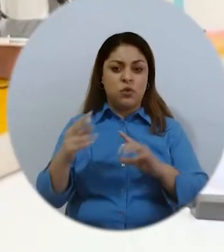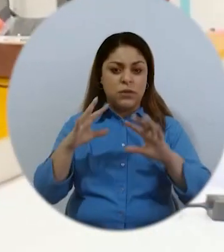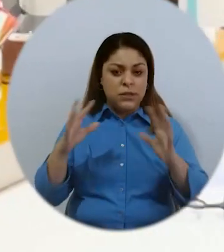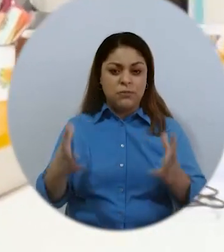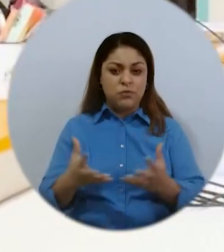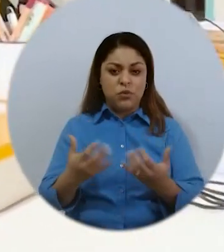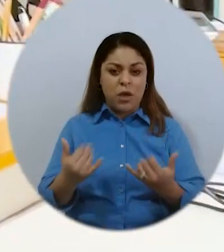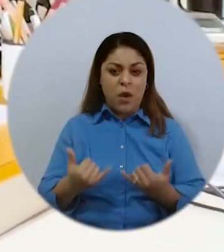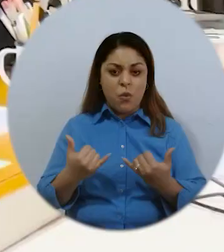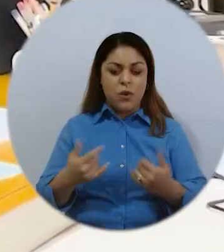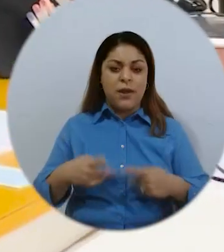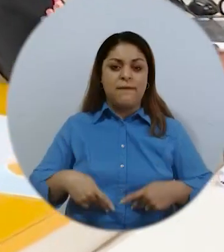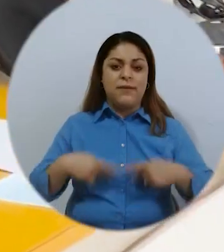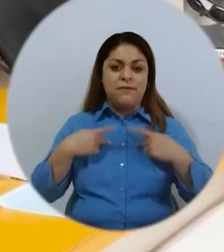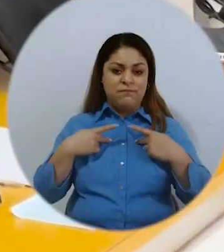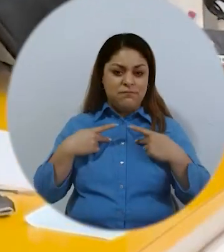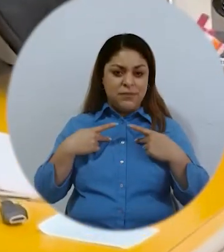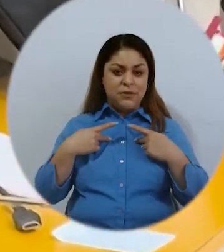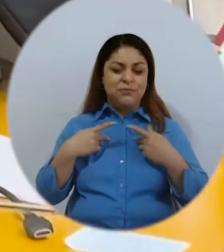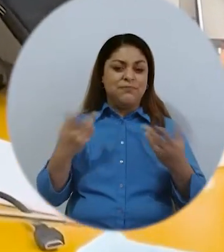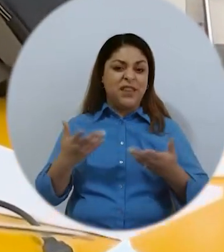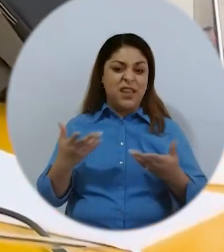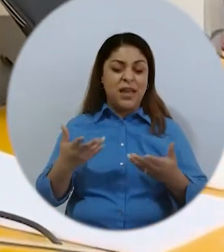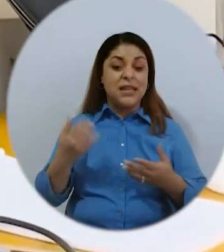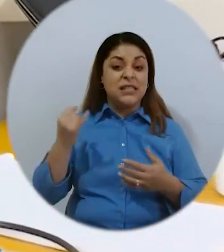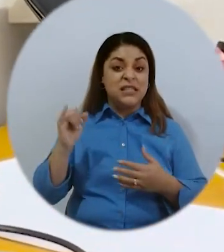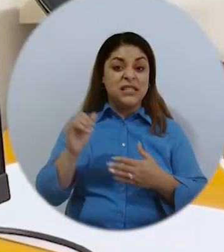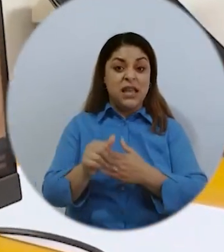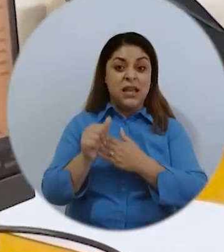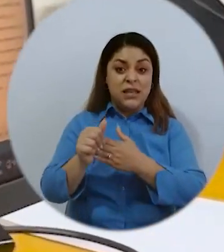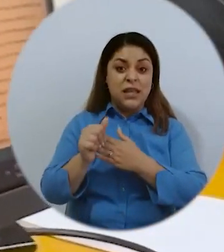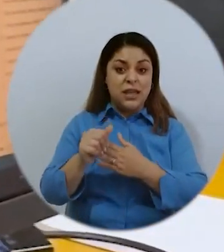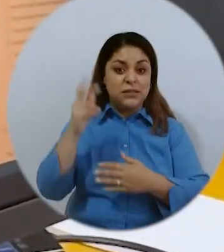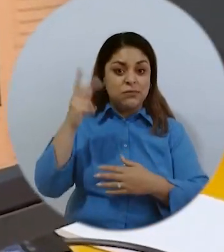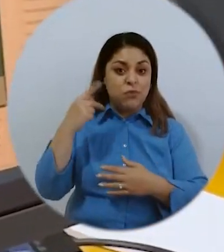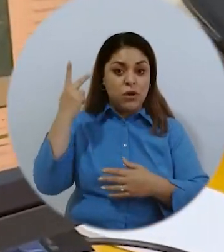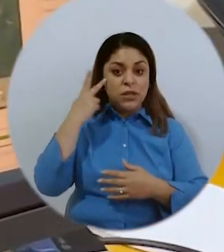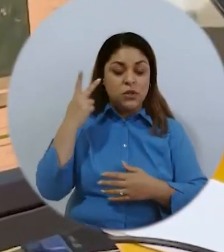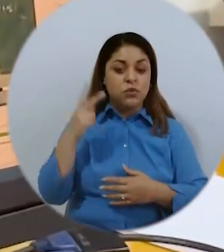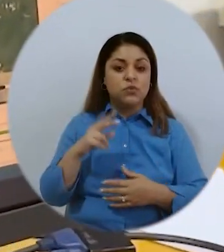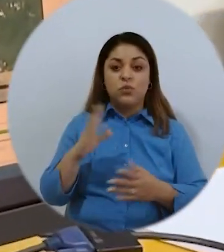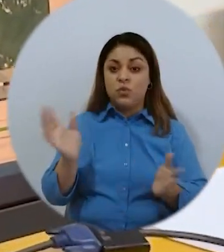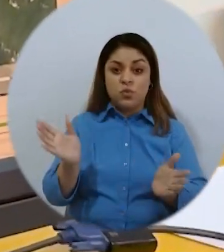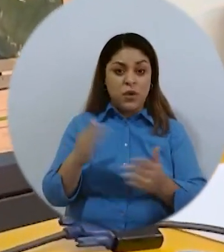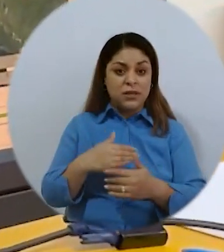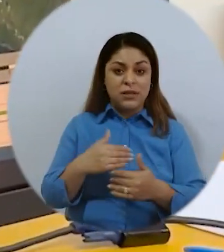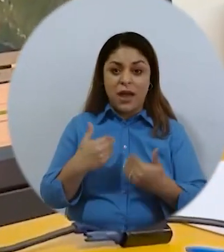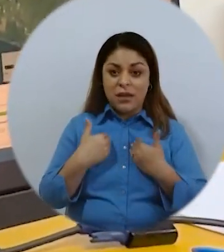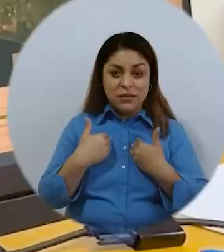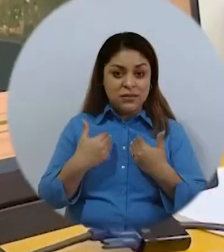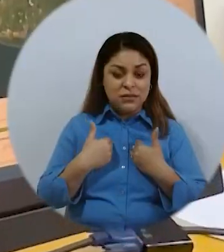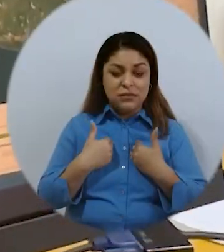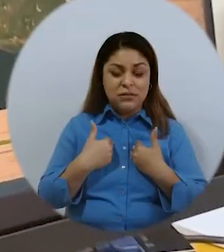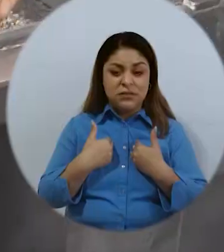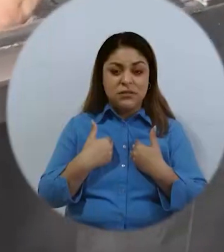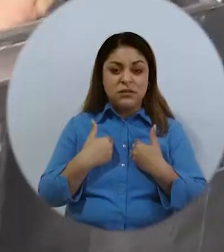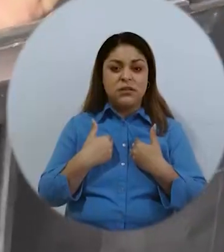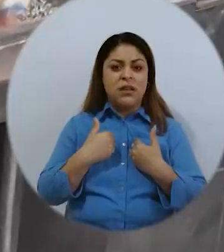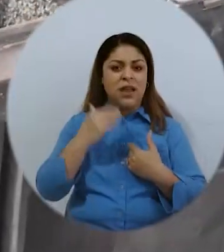nueva versión de mundo en el que estamos viviendo es que si los líderes políticos no están